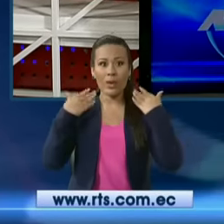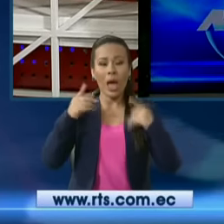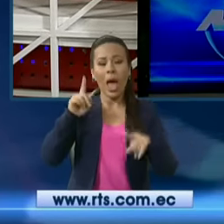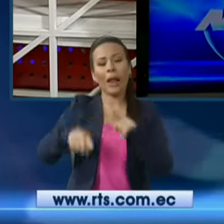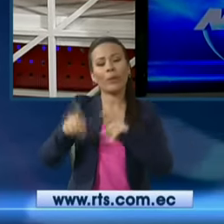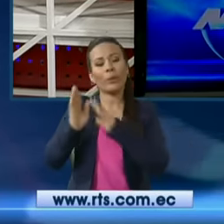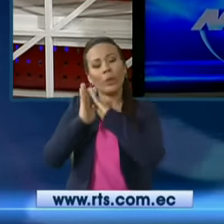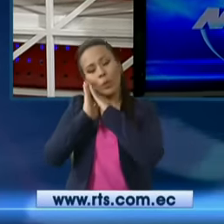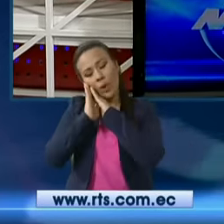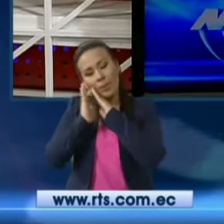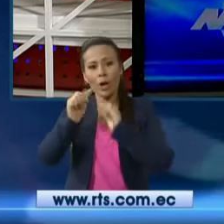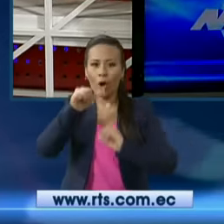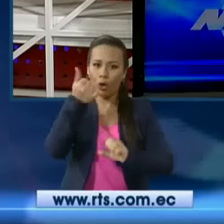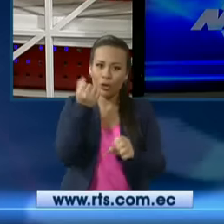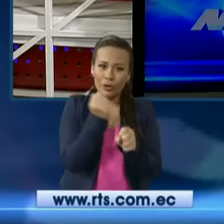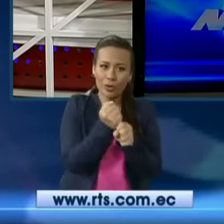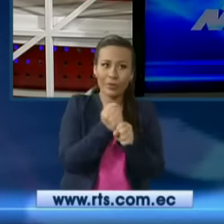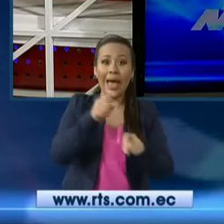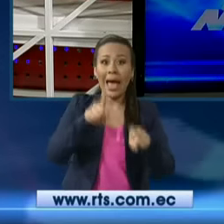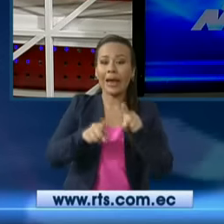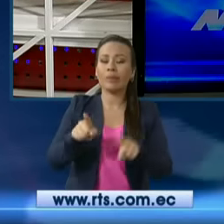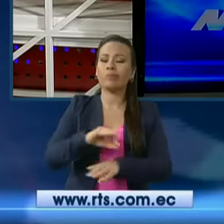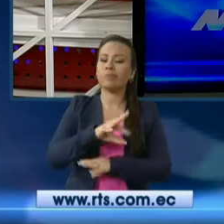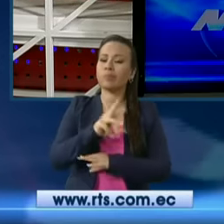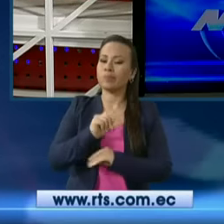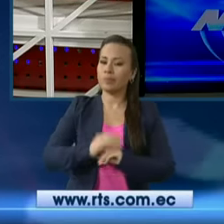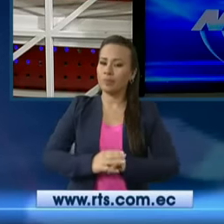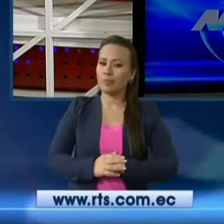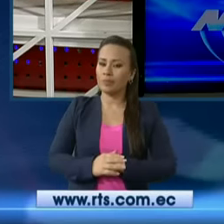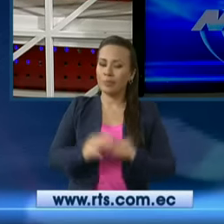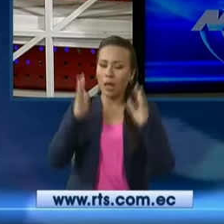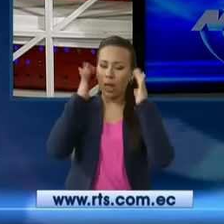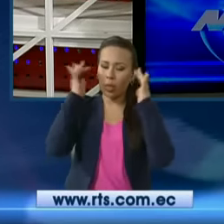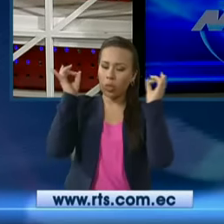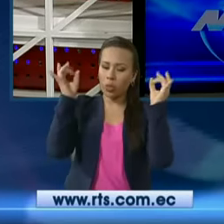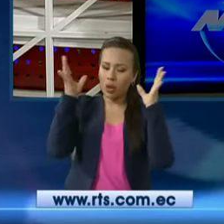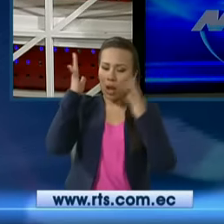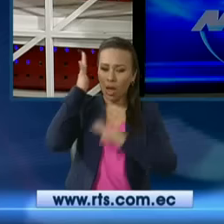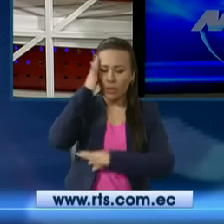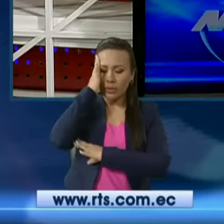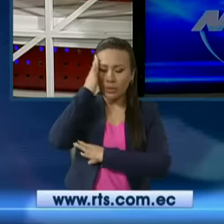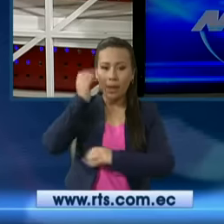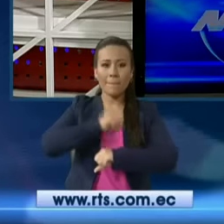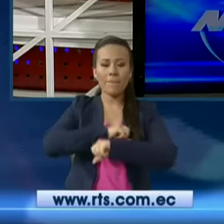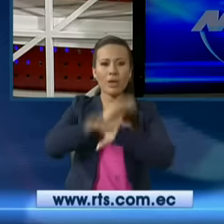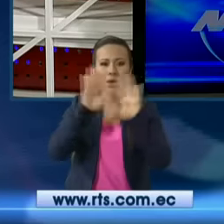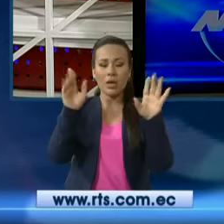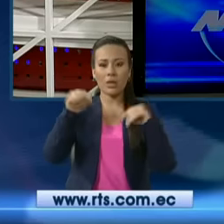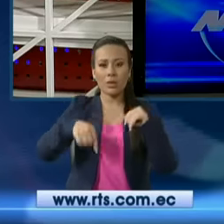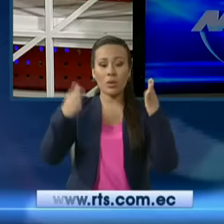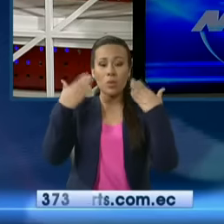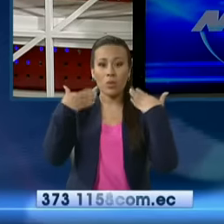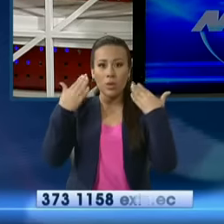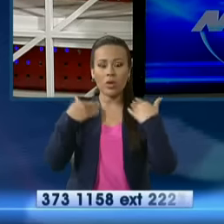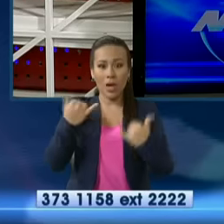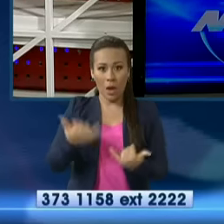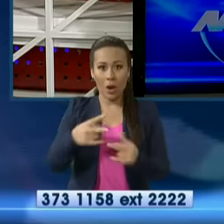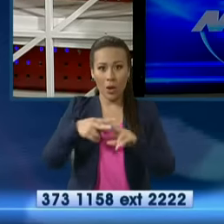otros trabajan, pero también hay quienes hacen de las suyas y causan dolor de cabeza en las madrugadas en Guayaquil. De esta manera